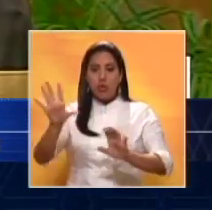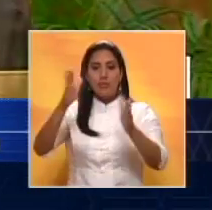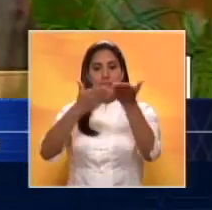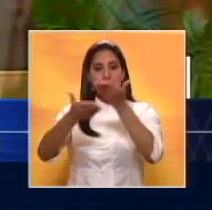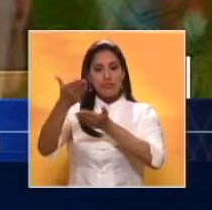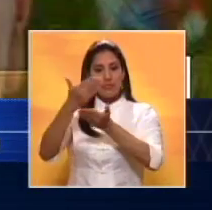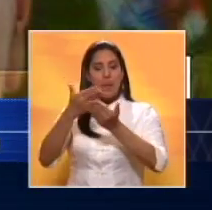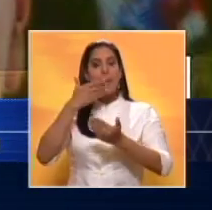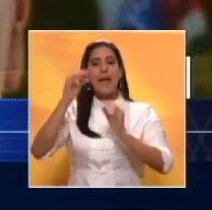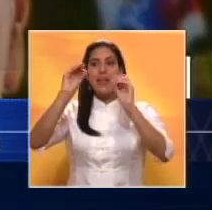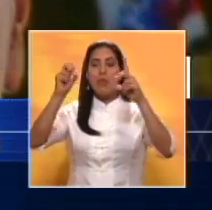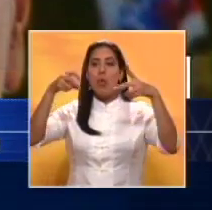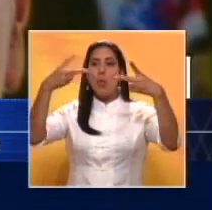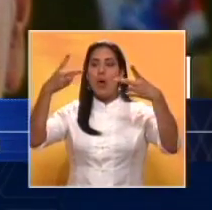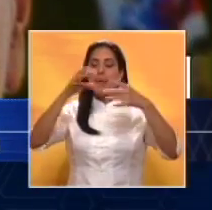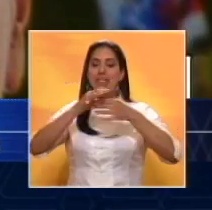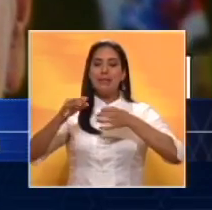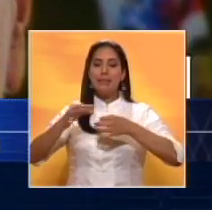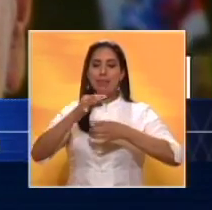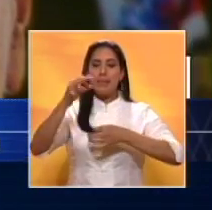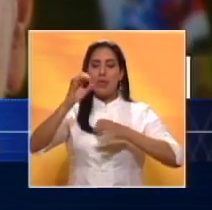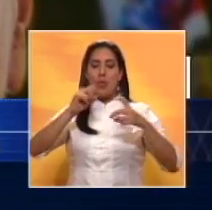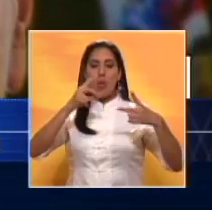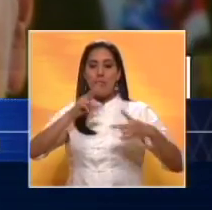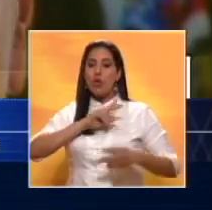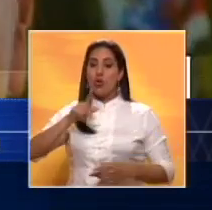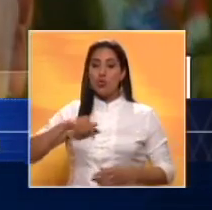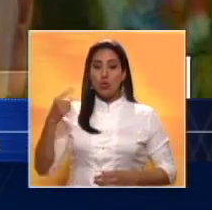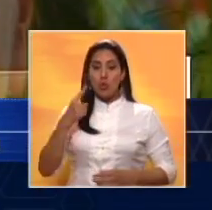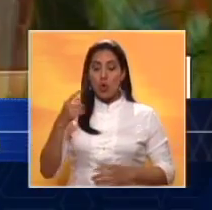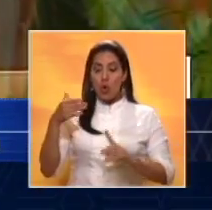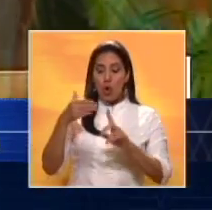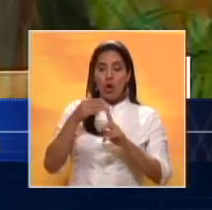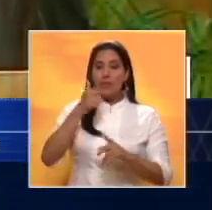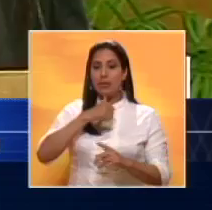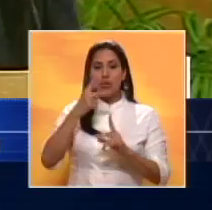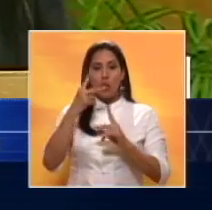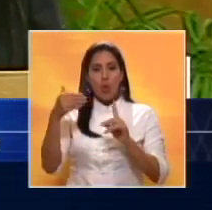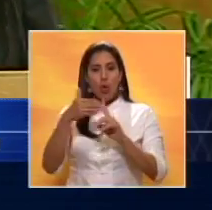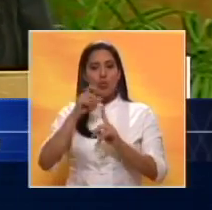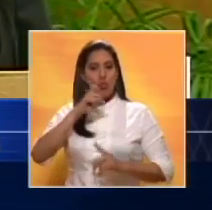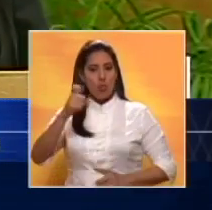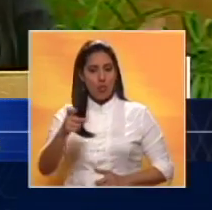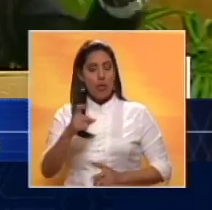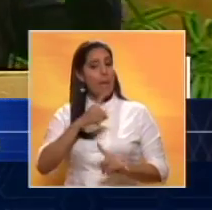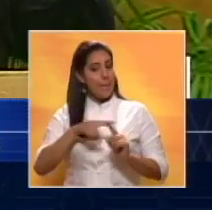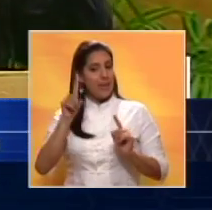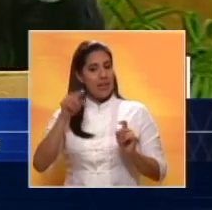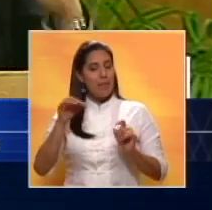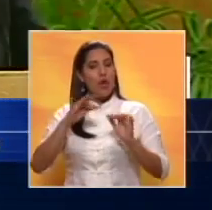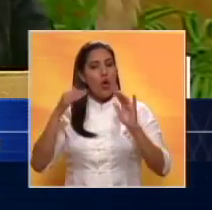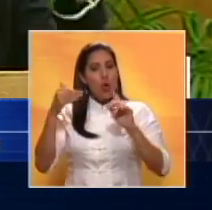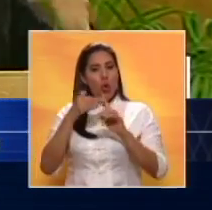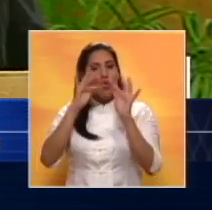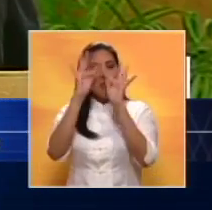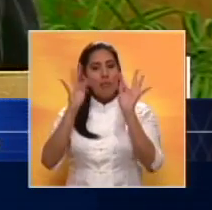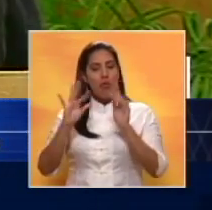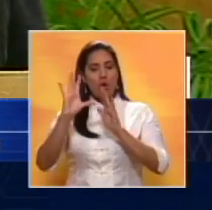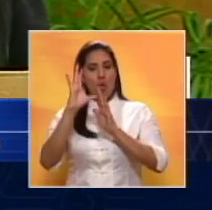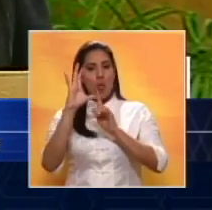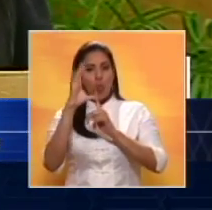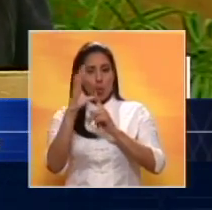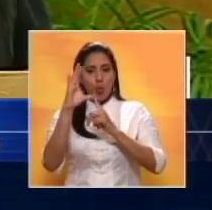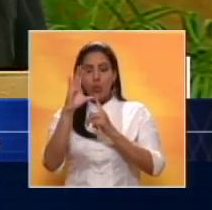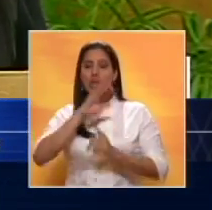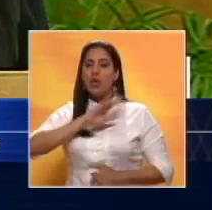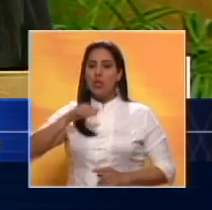economía, llamó a una nueva espiritualidad, no solamente contra la intolerancia, contra el odio, sino contra el modelo cultural